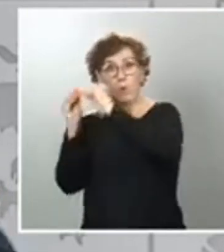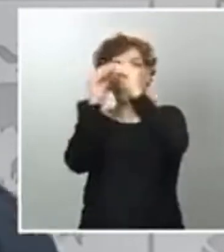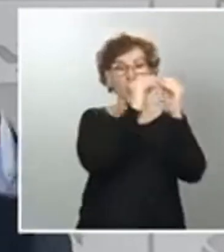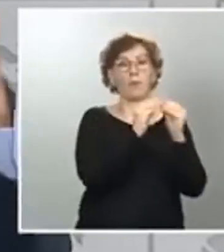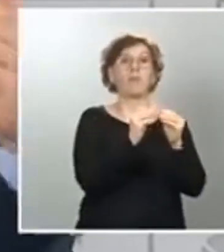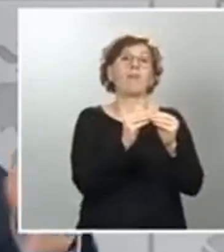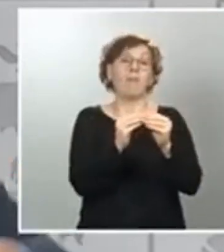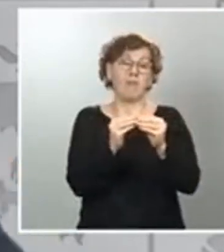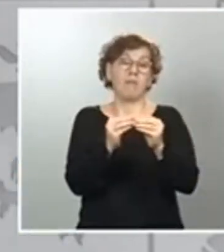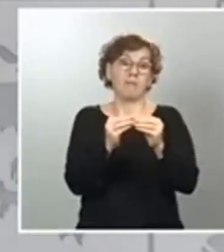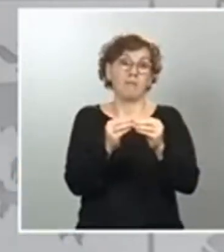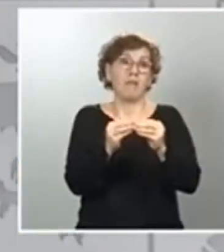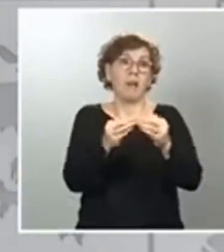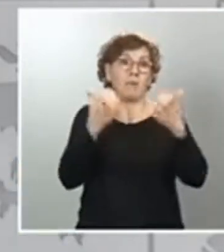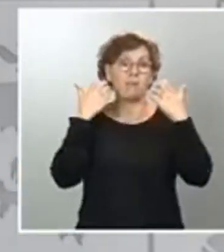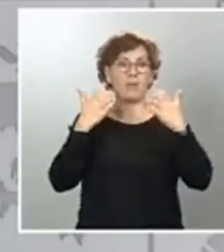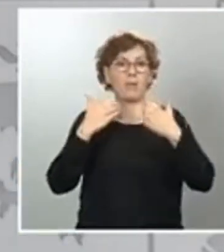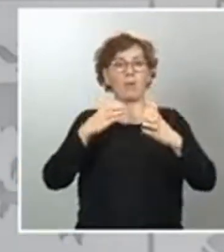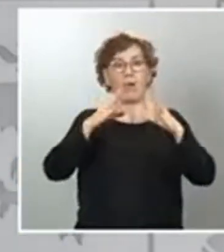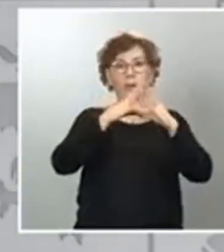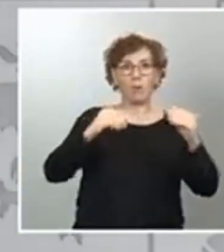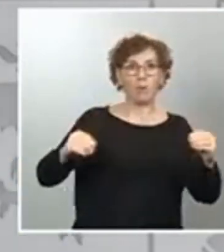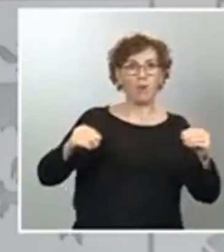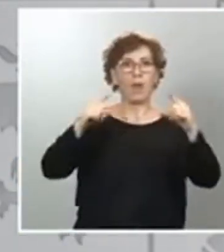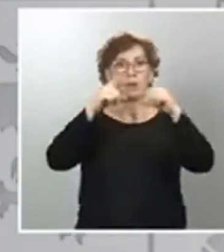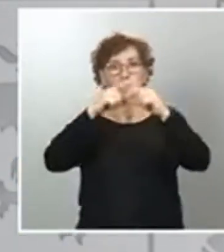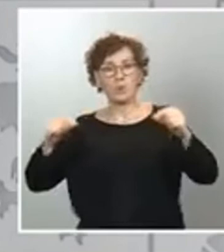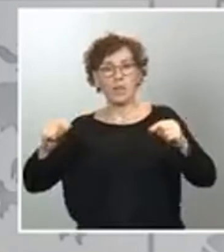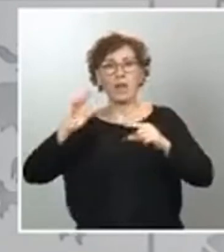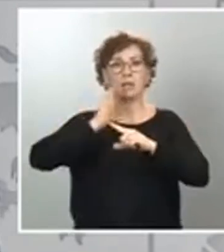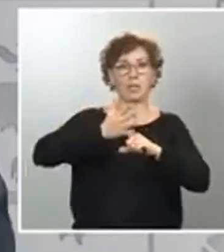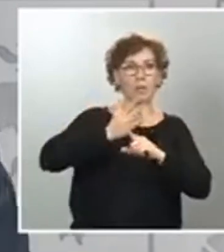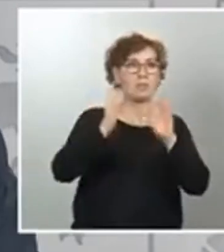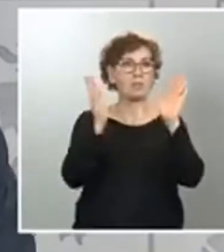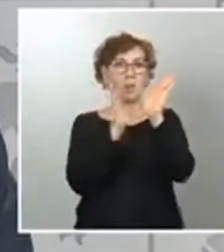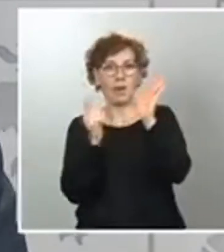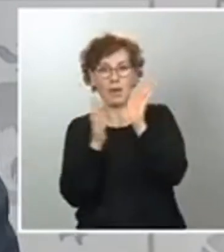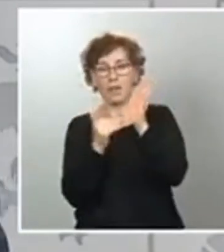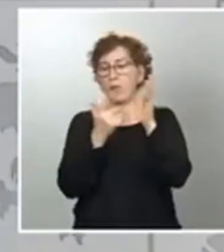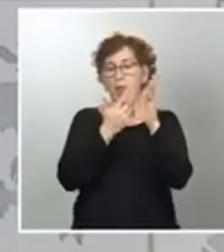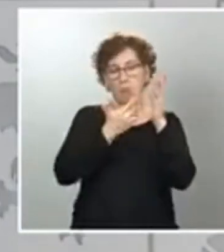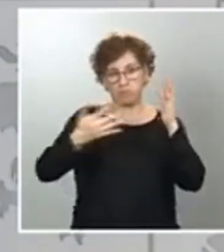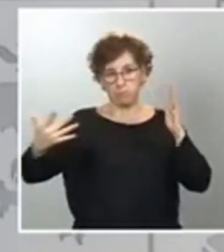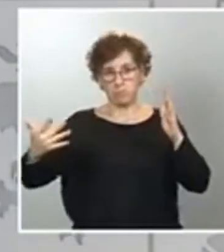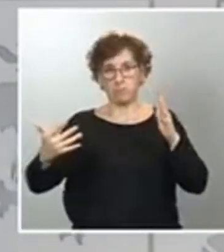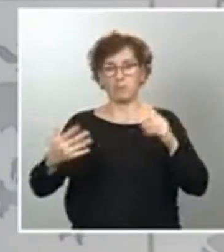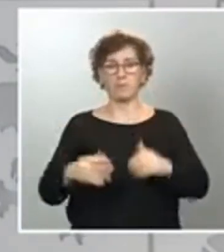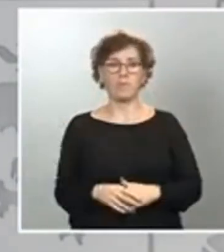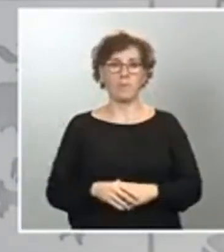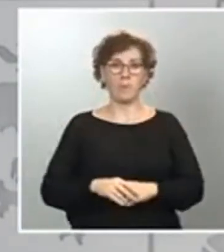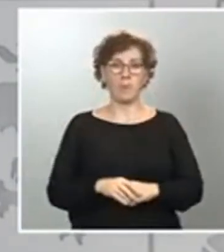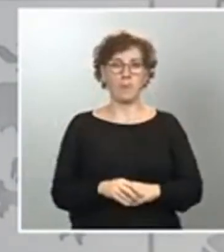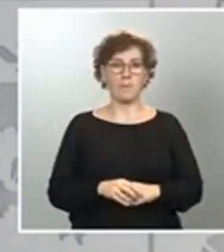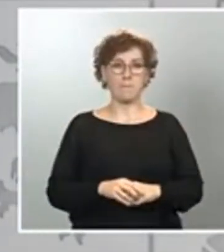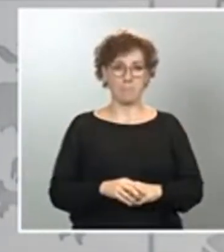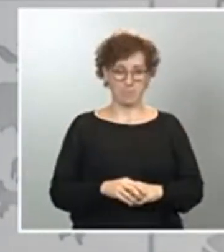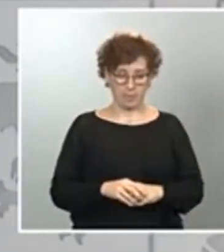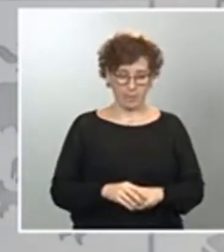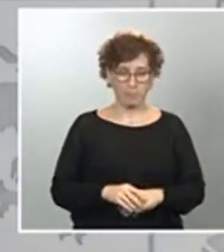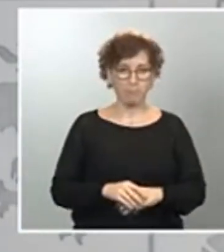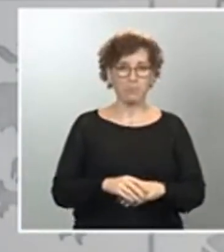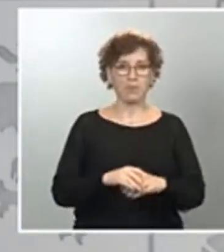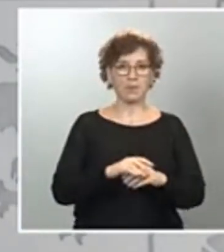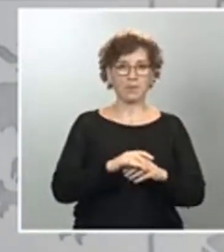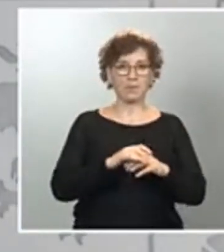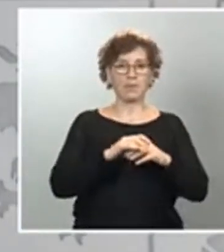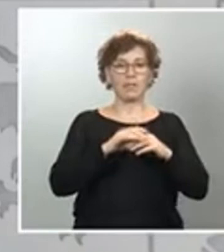como Castilla-La Mancha, como Galicia, como Asturias, como Valencia, etcétera, etcétera. Bien, como